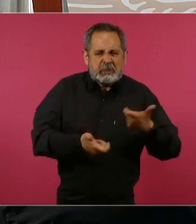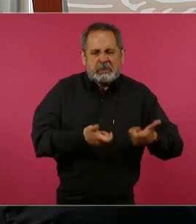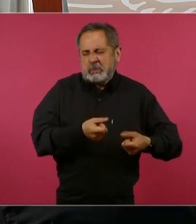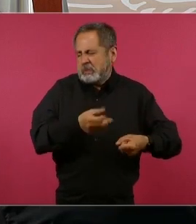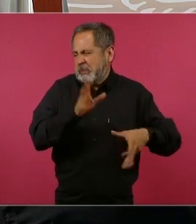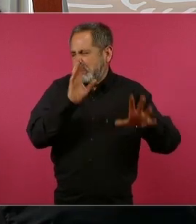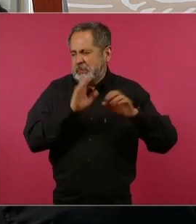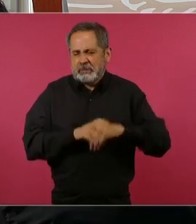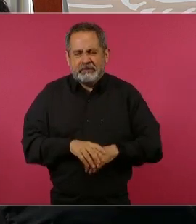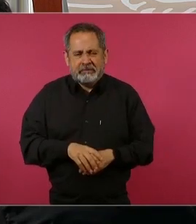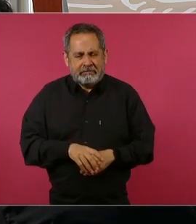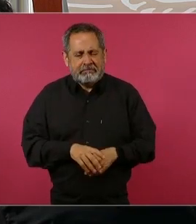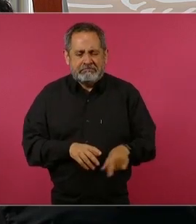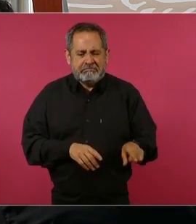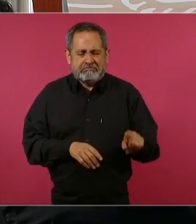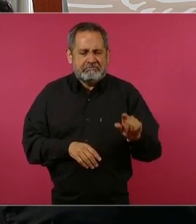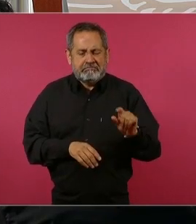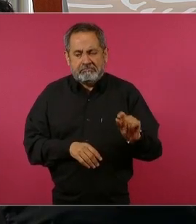mínimo.